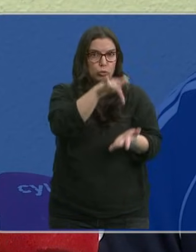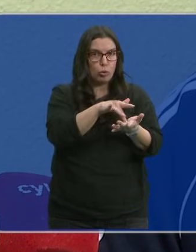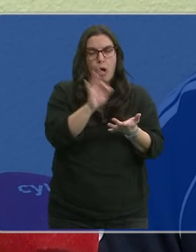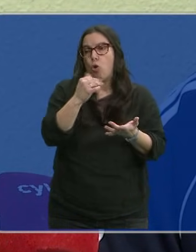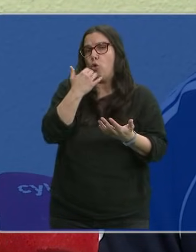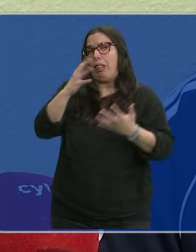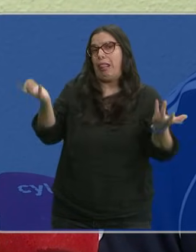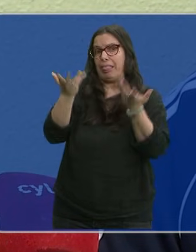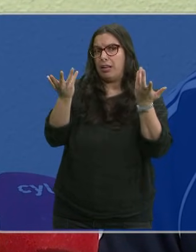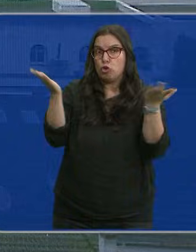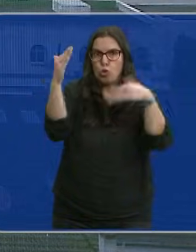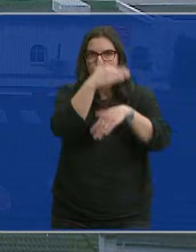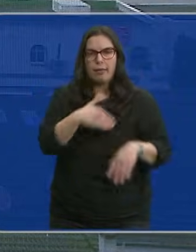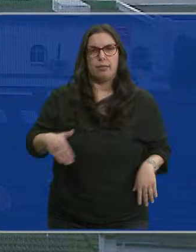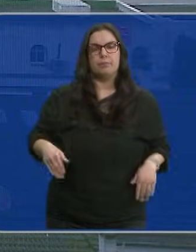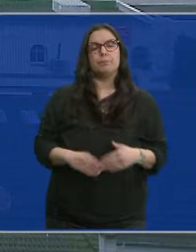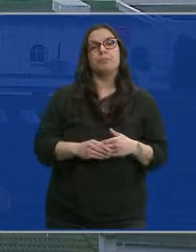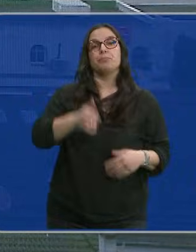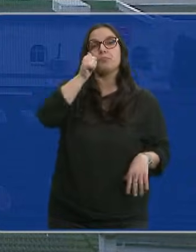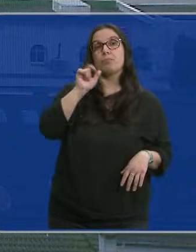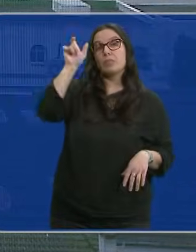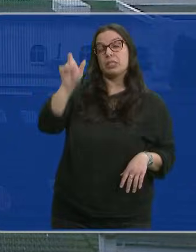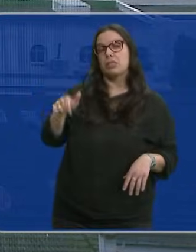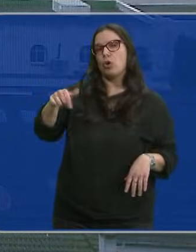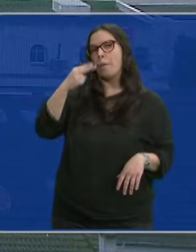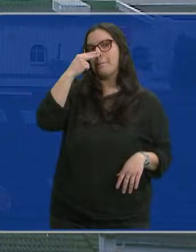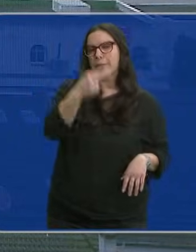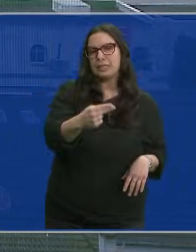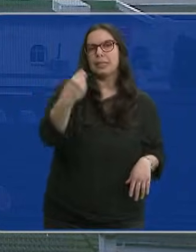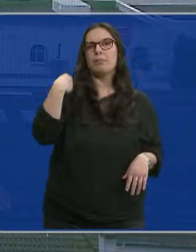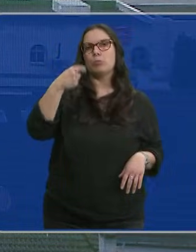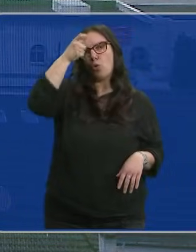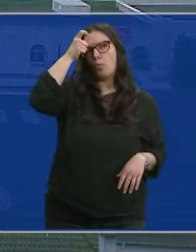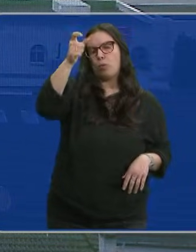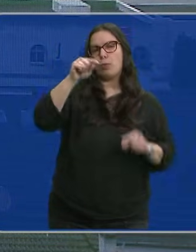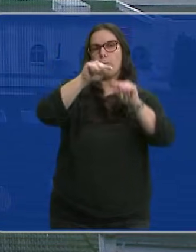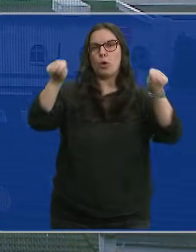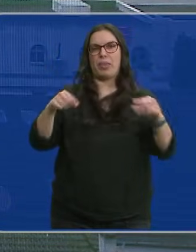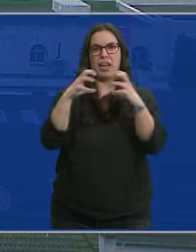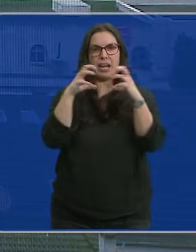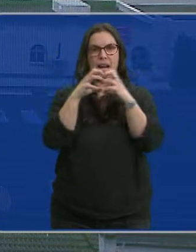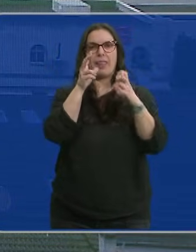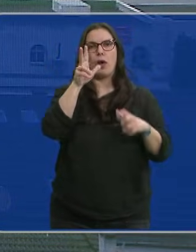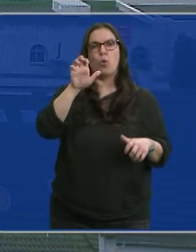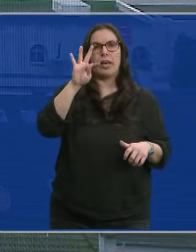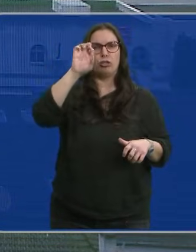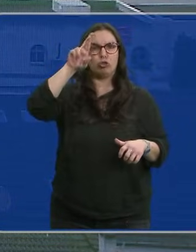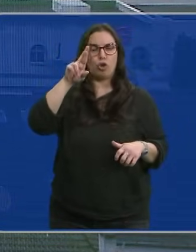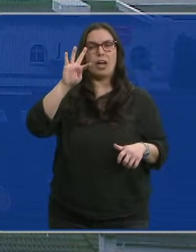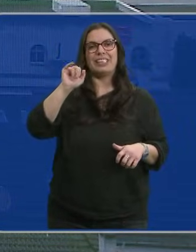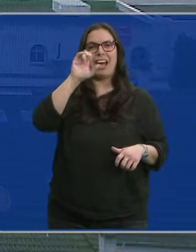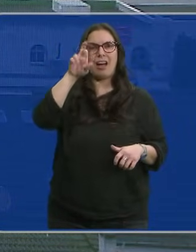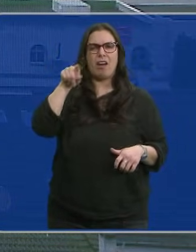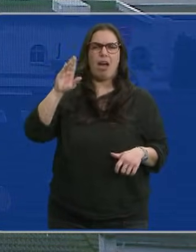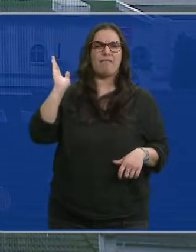o menor. Y Pedro Sánchez ha visitado Huétor Tajar, uno de los municipios de la provincia de Granada más afectados por las